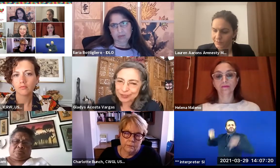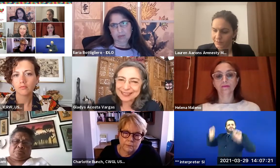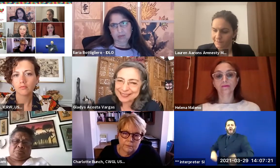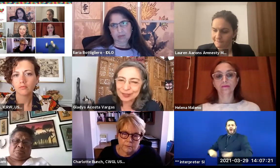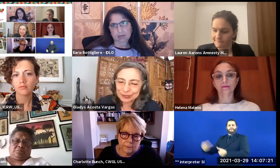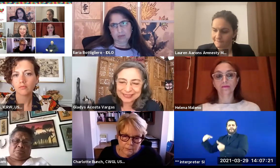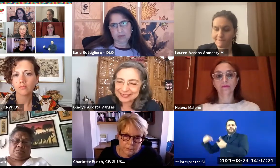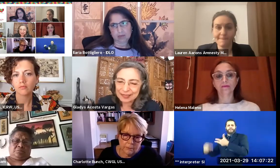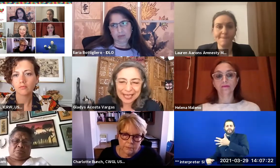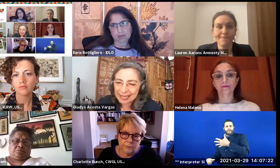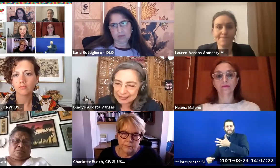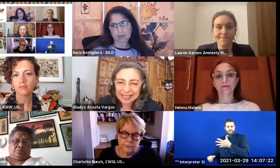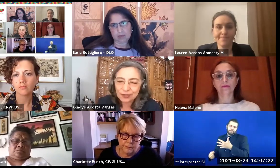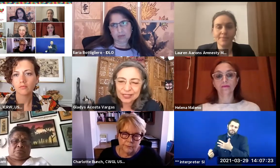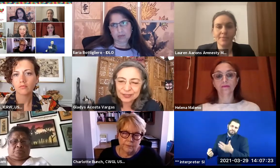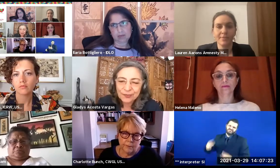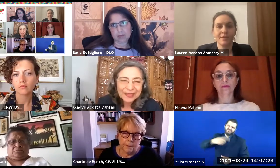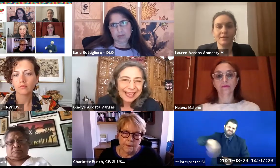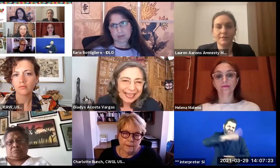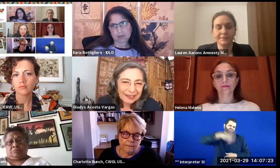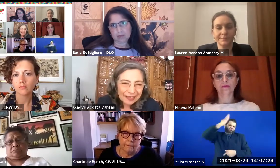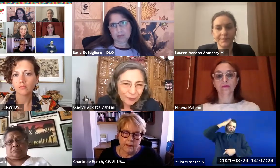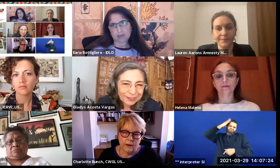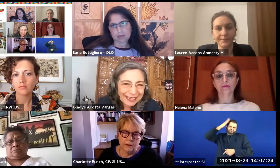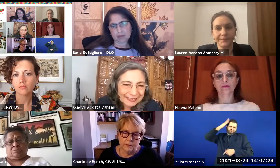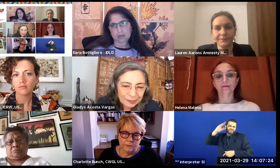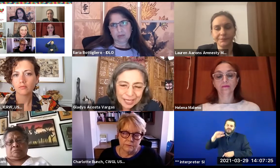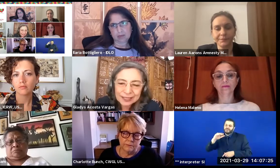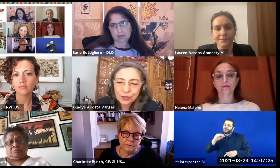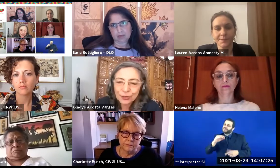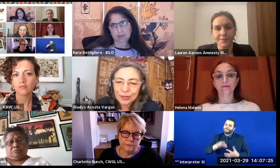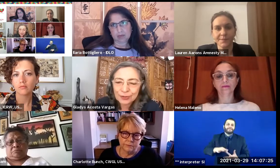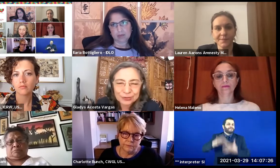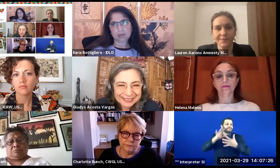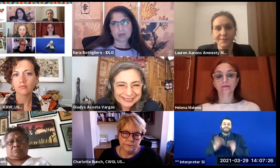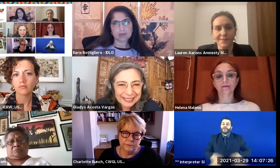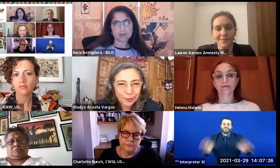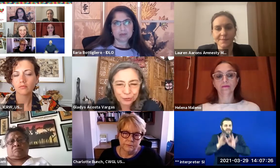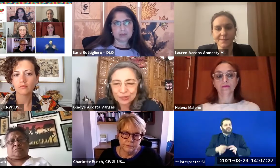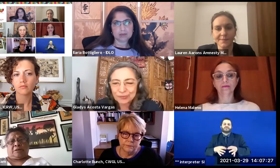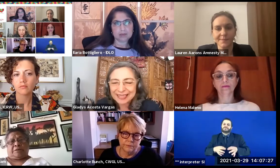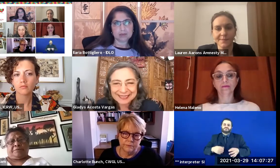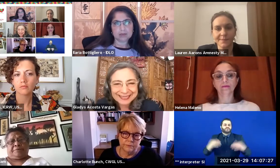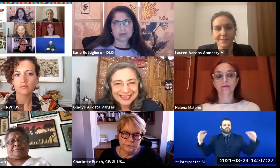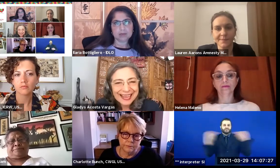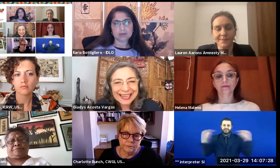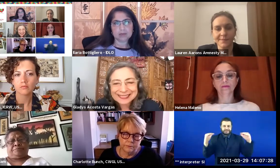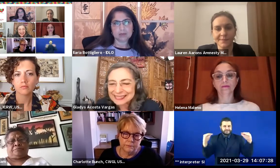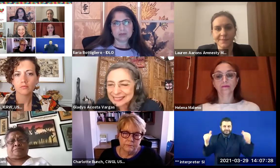la importancia de la justicia, me ha encantado eso, el fortalecimiento de una justicia de